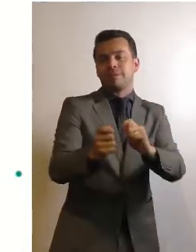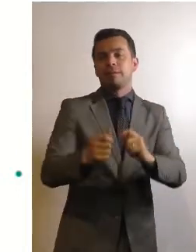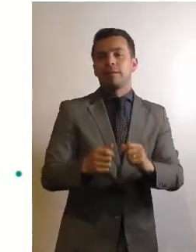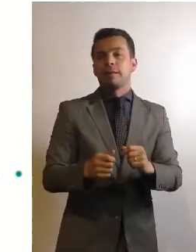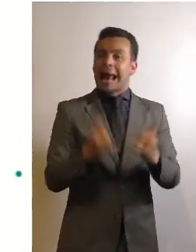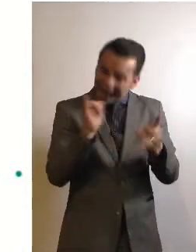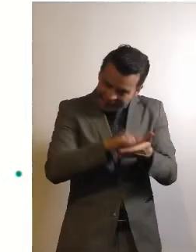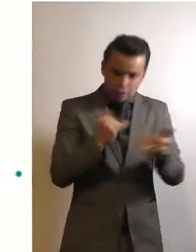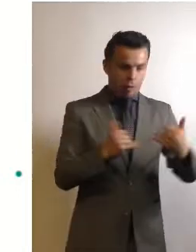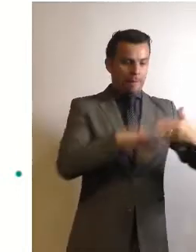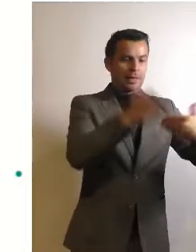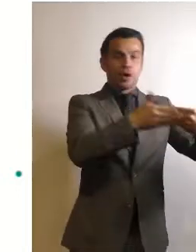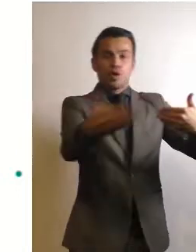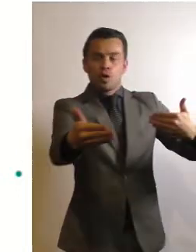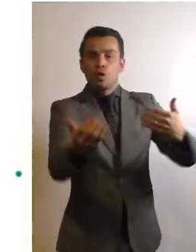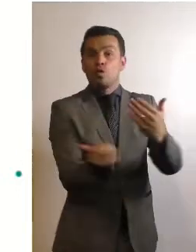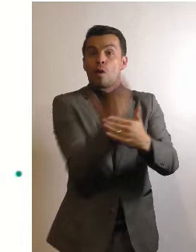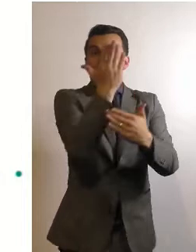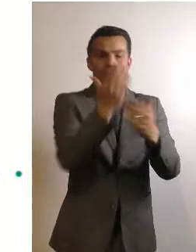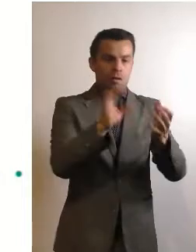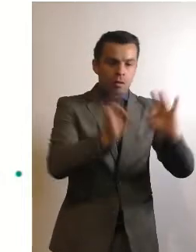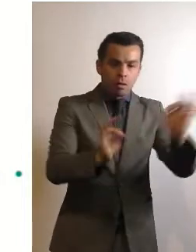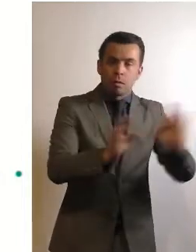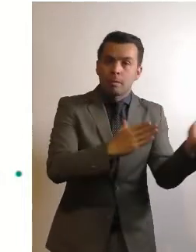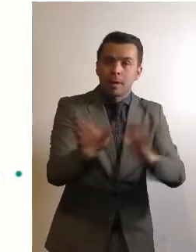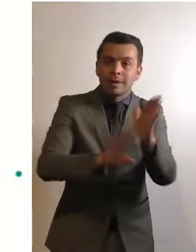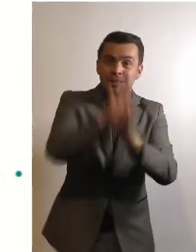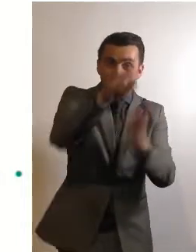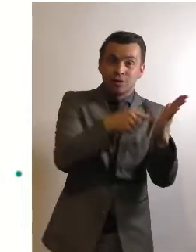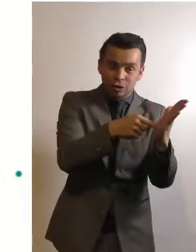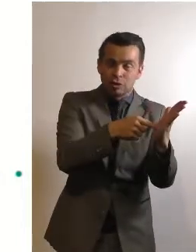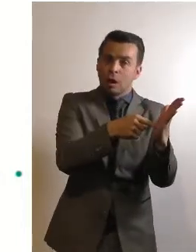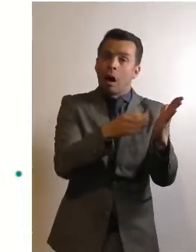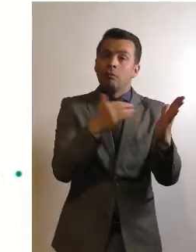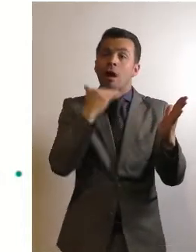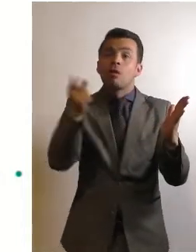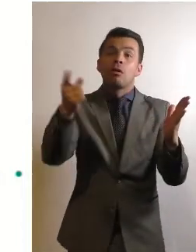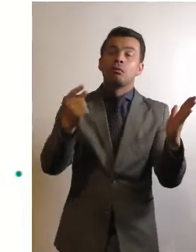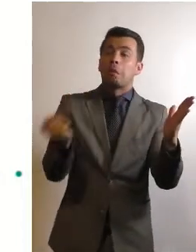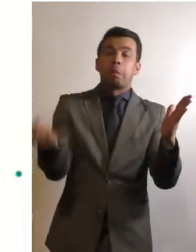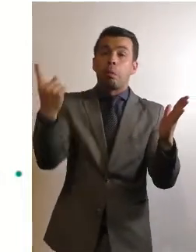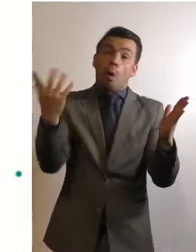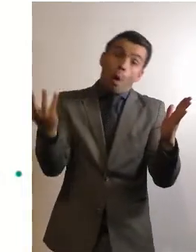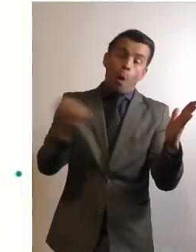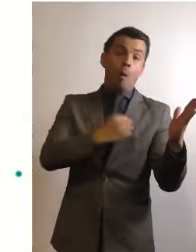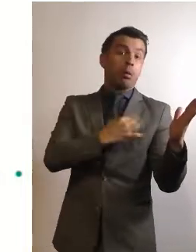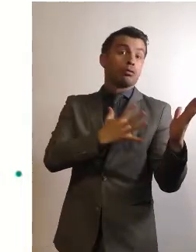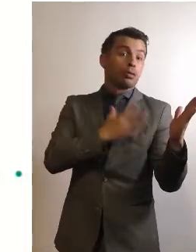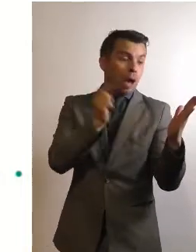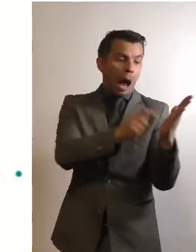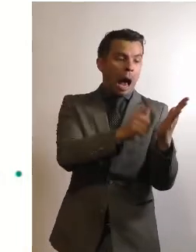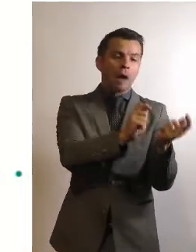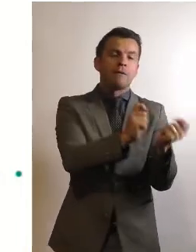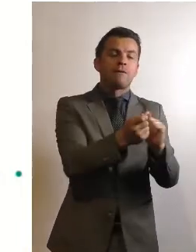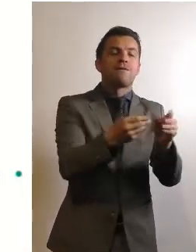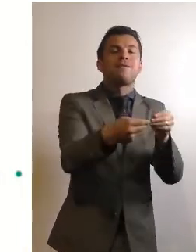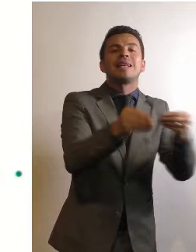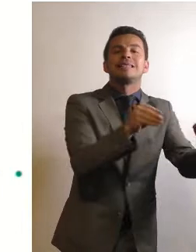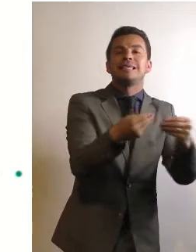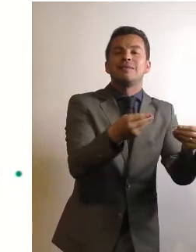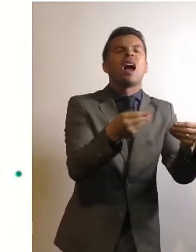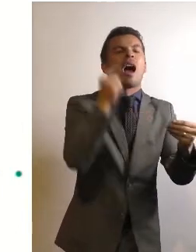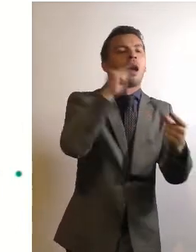la flexibilidad para que cuando veamos que existen oportunidades, pues aprovechemos y desarrollemos los proyectos. Siguiente